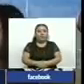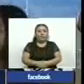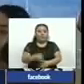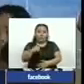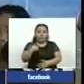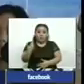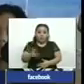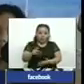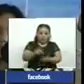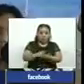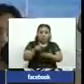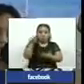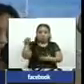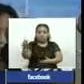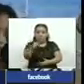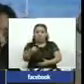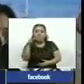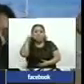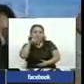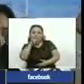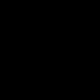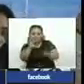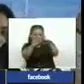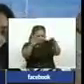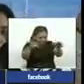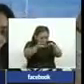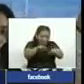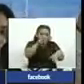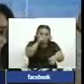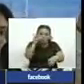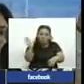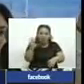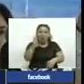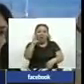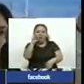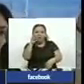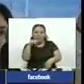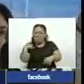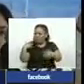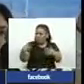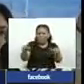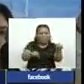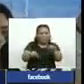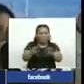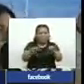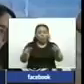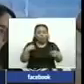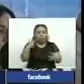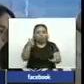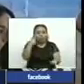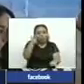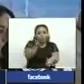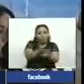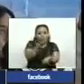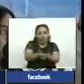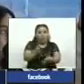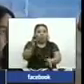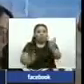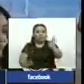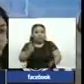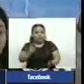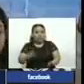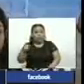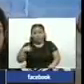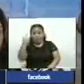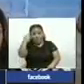escrito a través del Twitter un montón de cosas. Que lo que esperamos es que sean comprobadas en un tribunal, que espero que